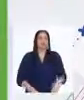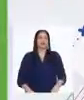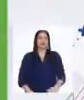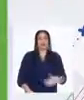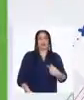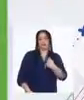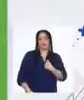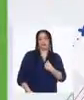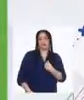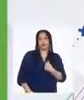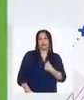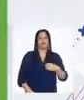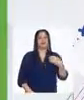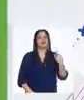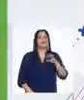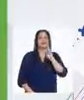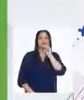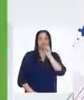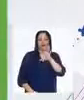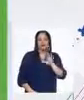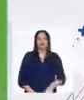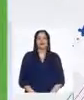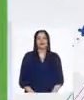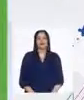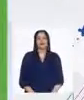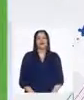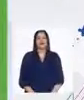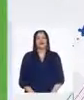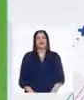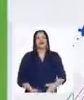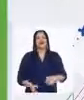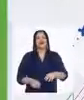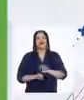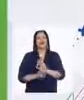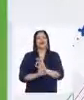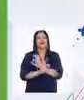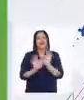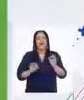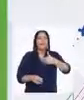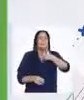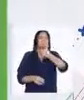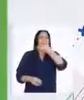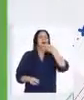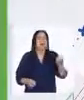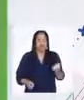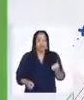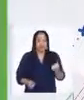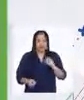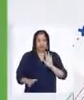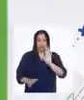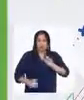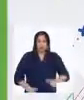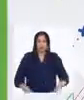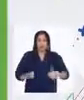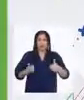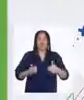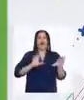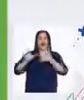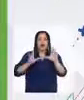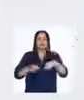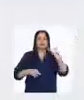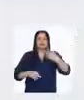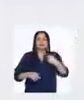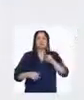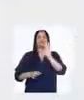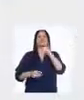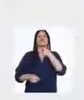cosas que siempre menciono es de que no hay nada mejor que en tu vida hacer lo que te gusta y trabajar